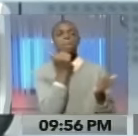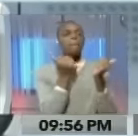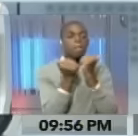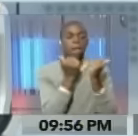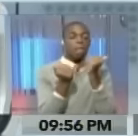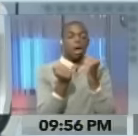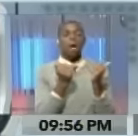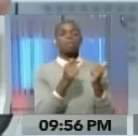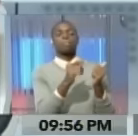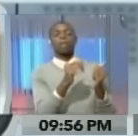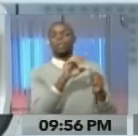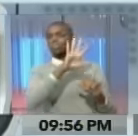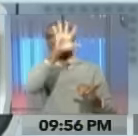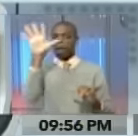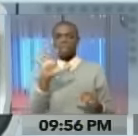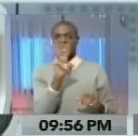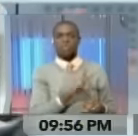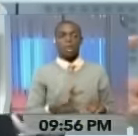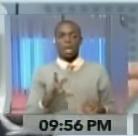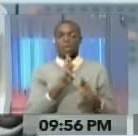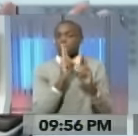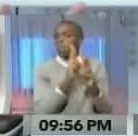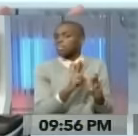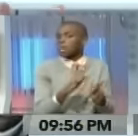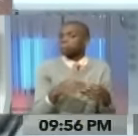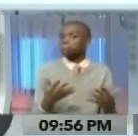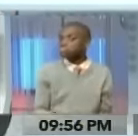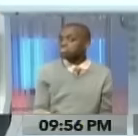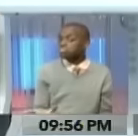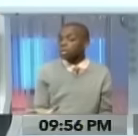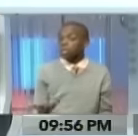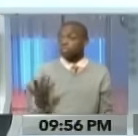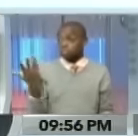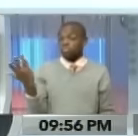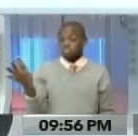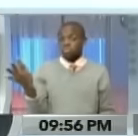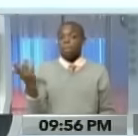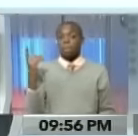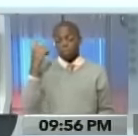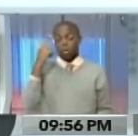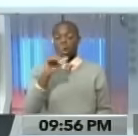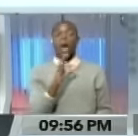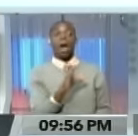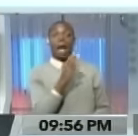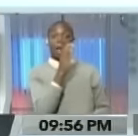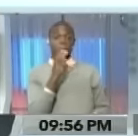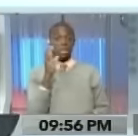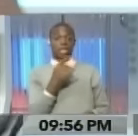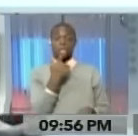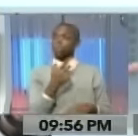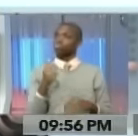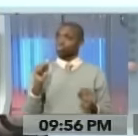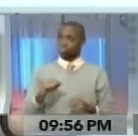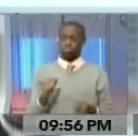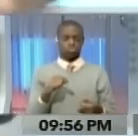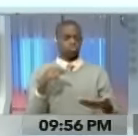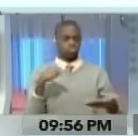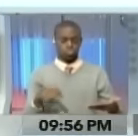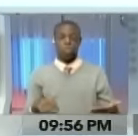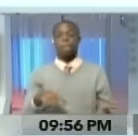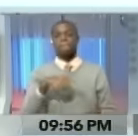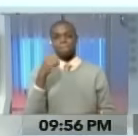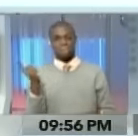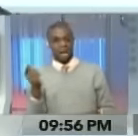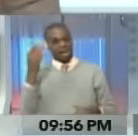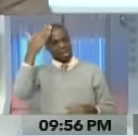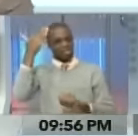Voceros que usted ha dicho no porque ciertamente todos Vimos a Enrique capril decir yo verifique la firma y todos hemos visto lo que ha dicho además rial y todo lo que